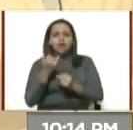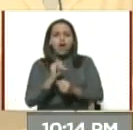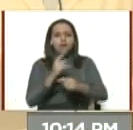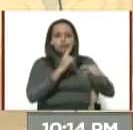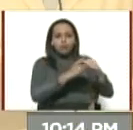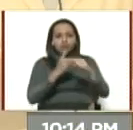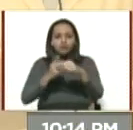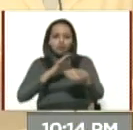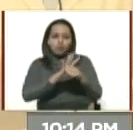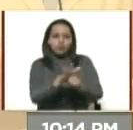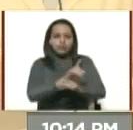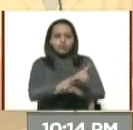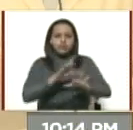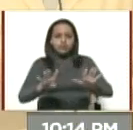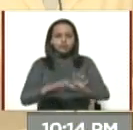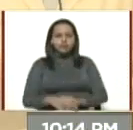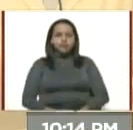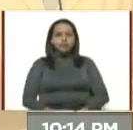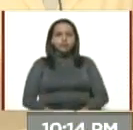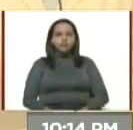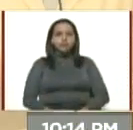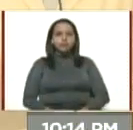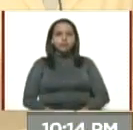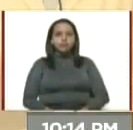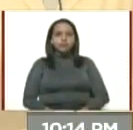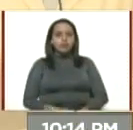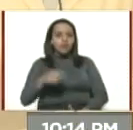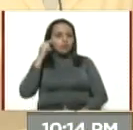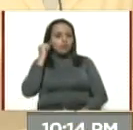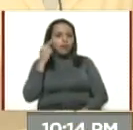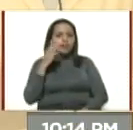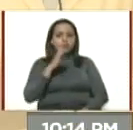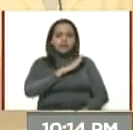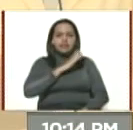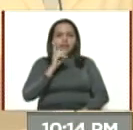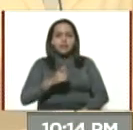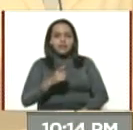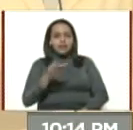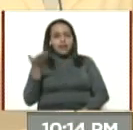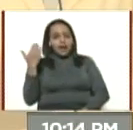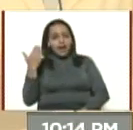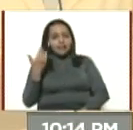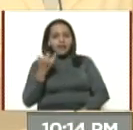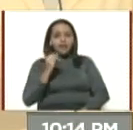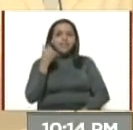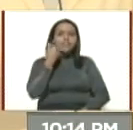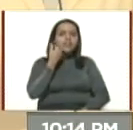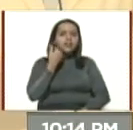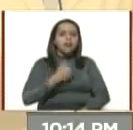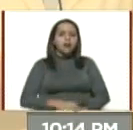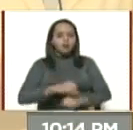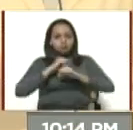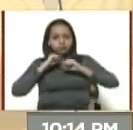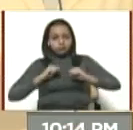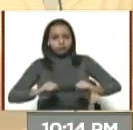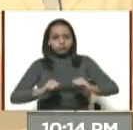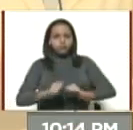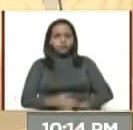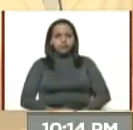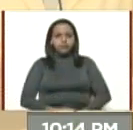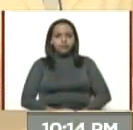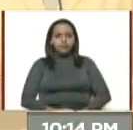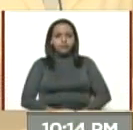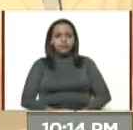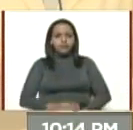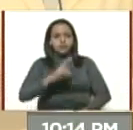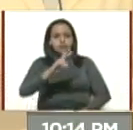por COVID-19 tiene. Esta señora tiene como un antecedente, tenía como un antecedente importante el sobrepeso, y el